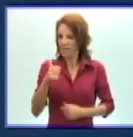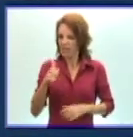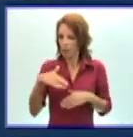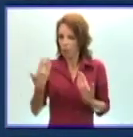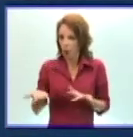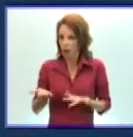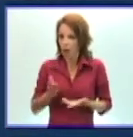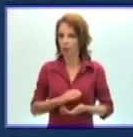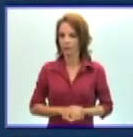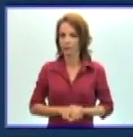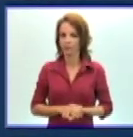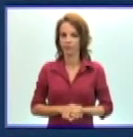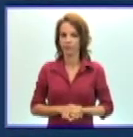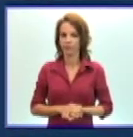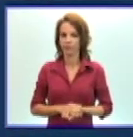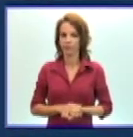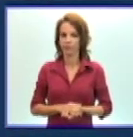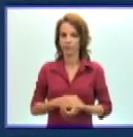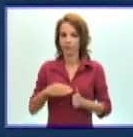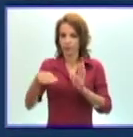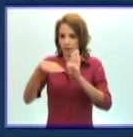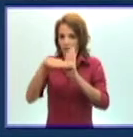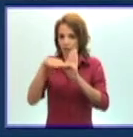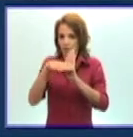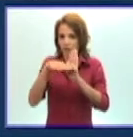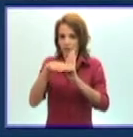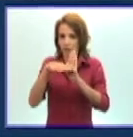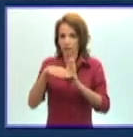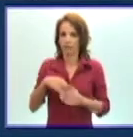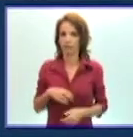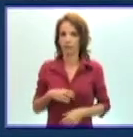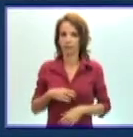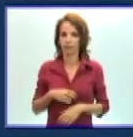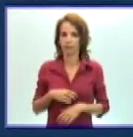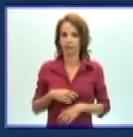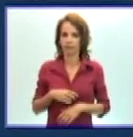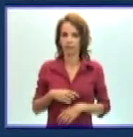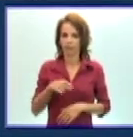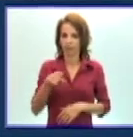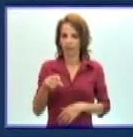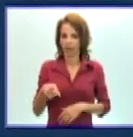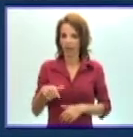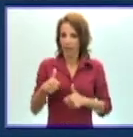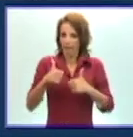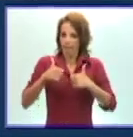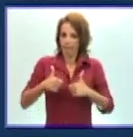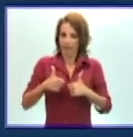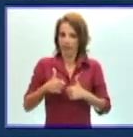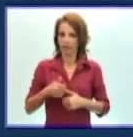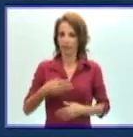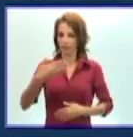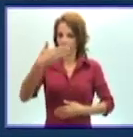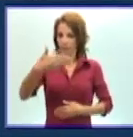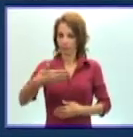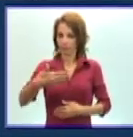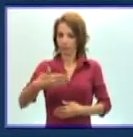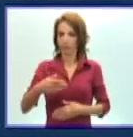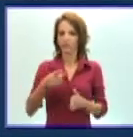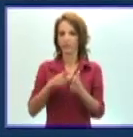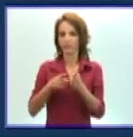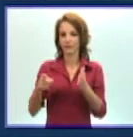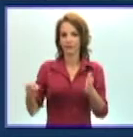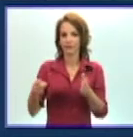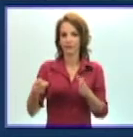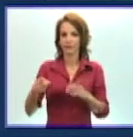La del medio. El observador se encuentra correctamente ubicado frente a la escala para medir. Y el valor es